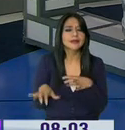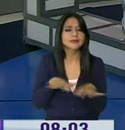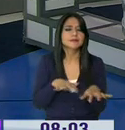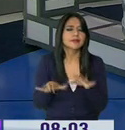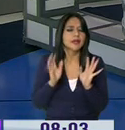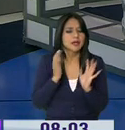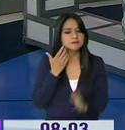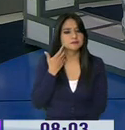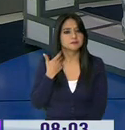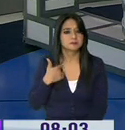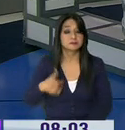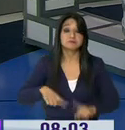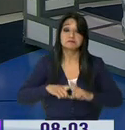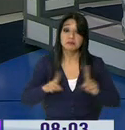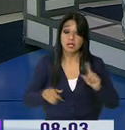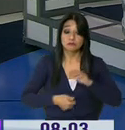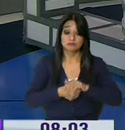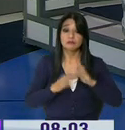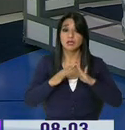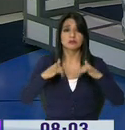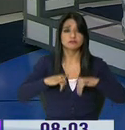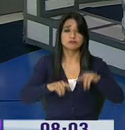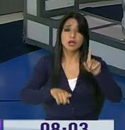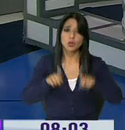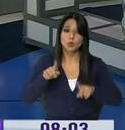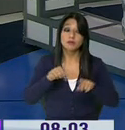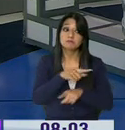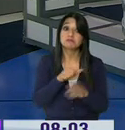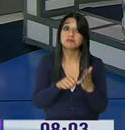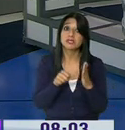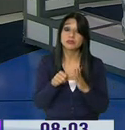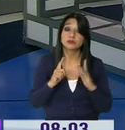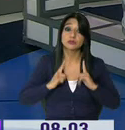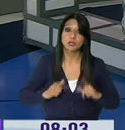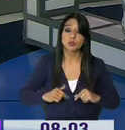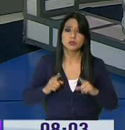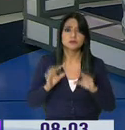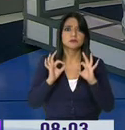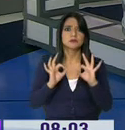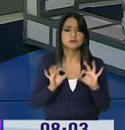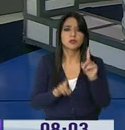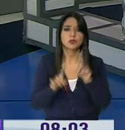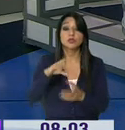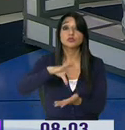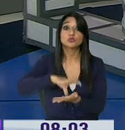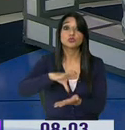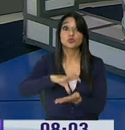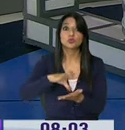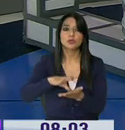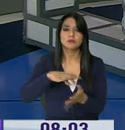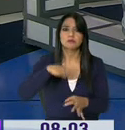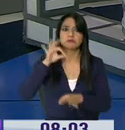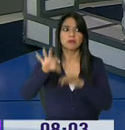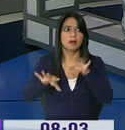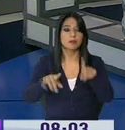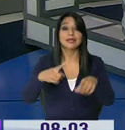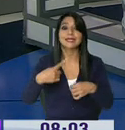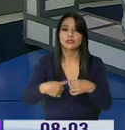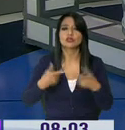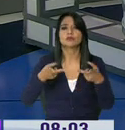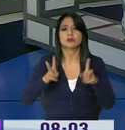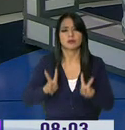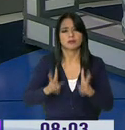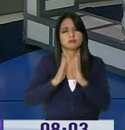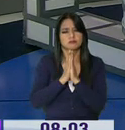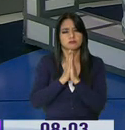el confinamiento en muchas ciudades, y hemos escuchado al ministro sobre lo que dijo, hay que prepararse a las ciudades que vamos a tener brotes, están diciendo Quito, entonces, por